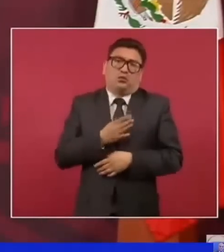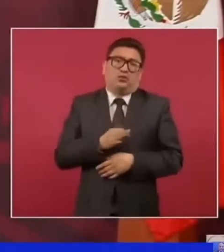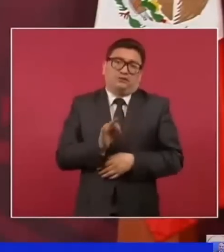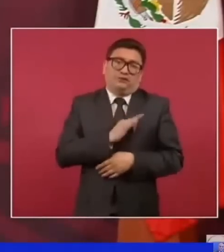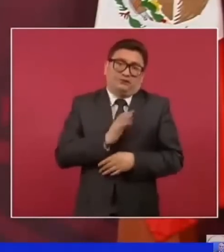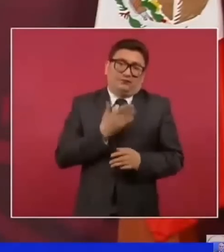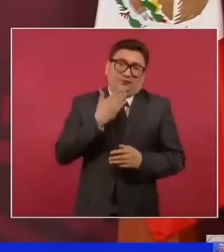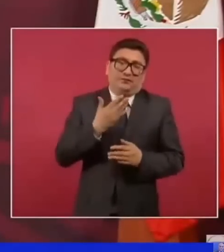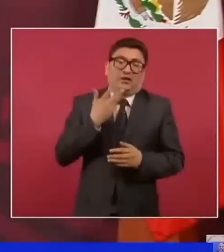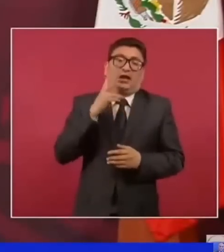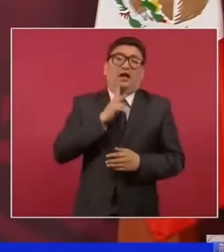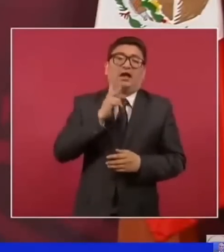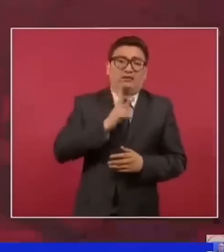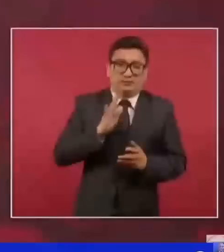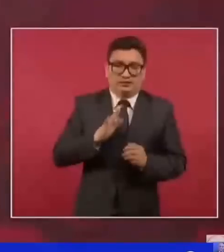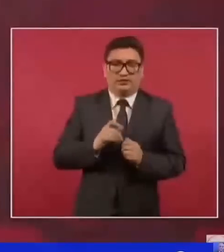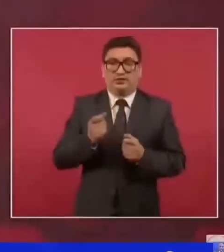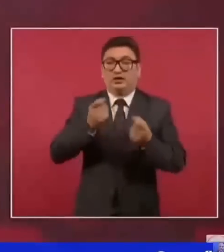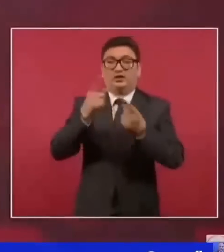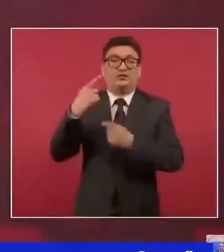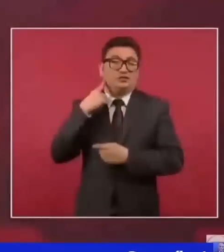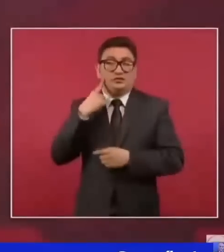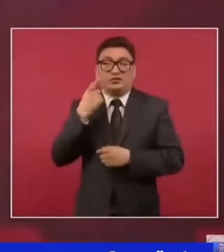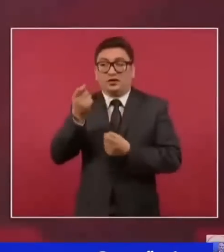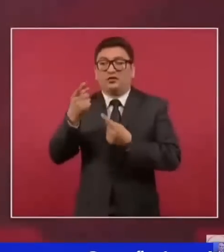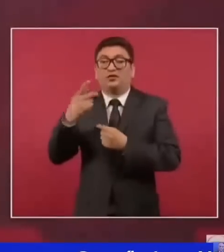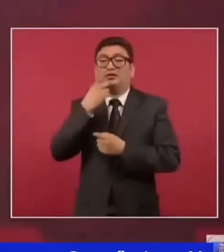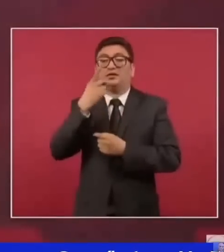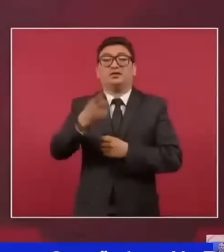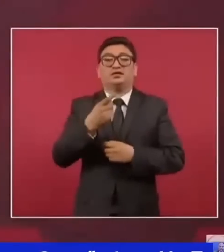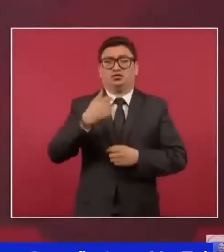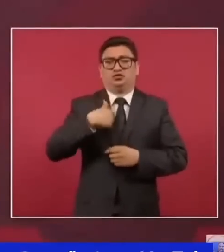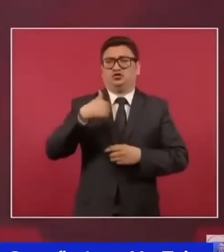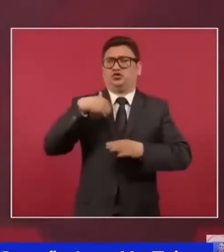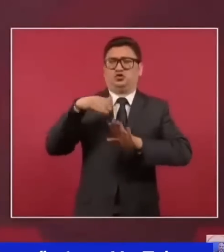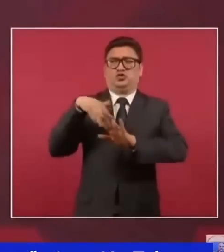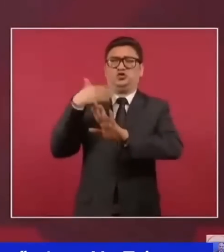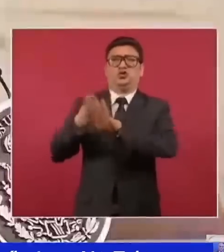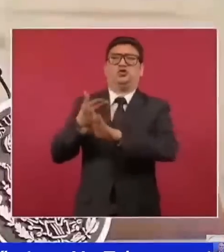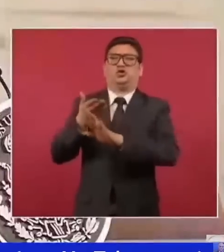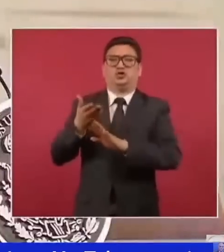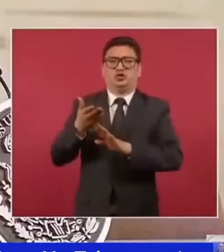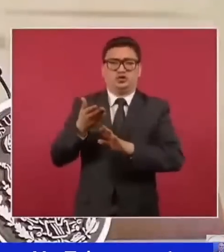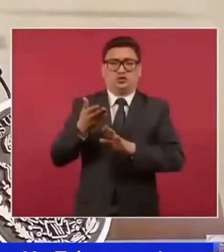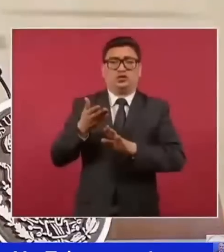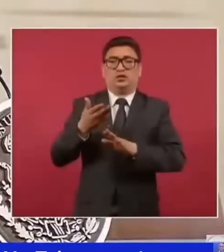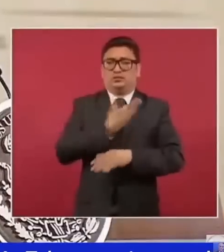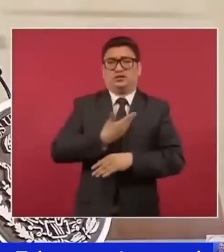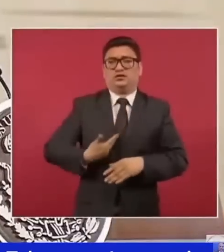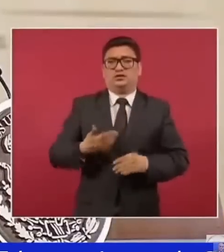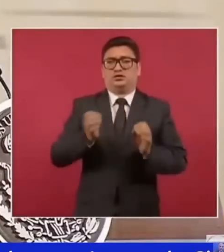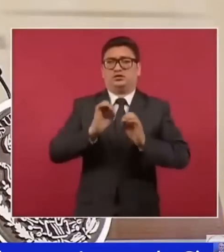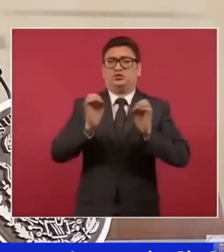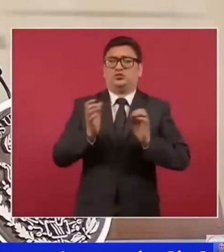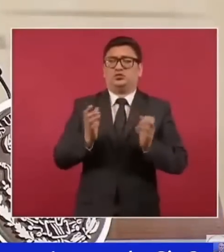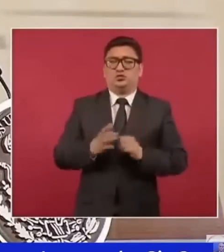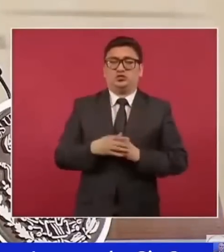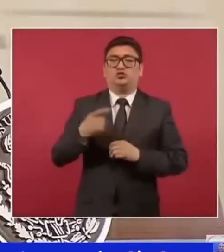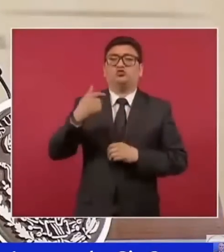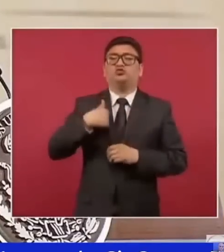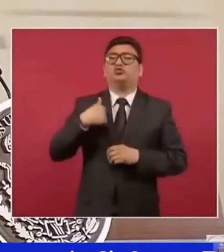a uno que decía: yo no estoy en contra del presidente, yo